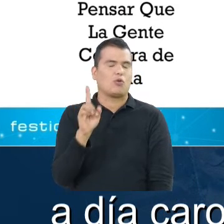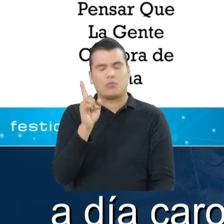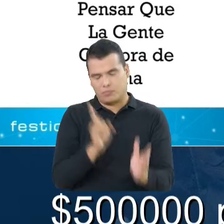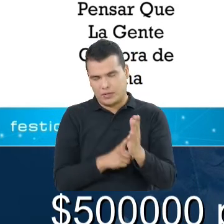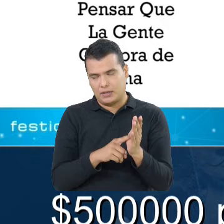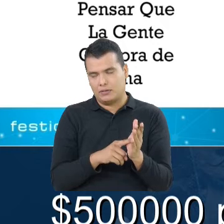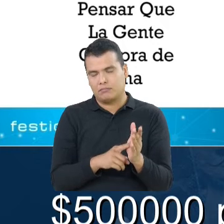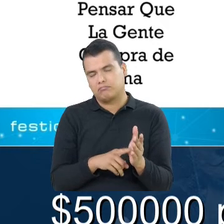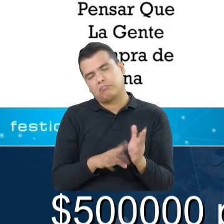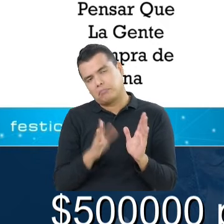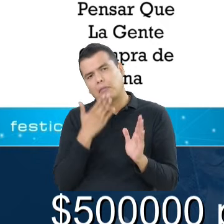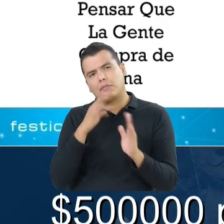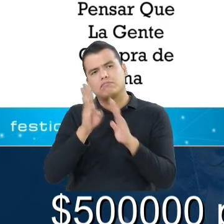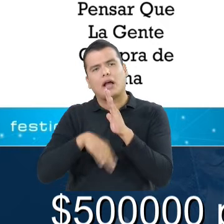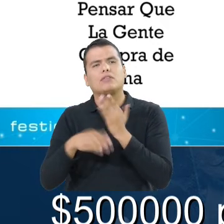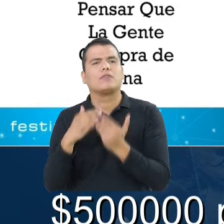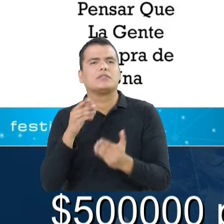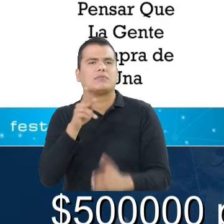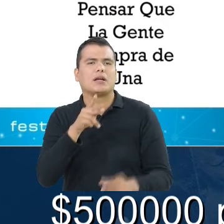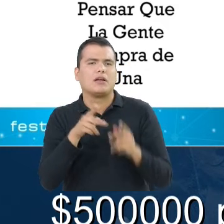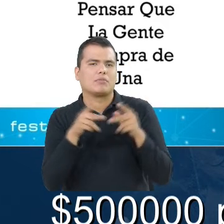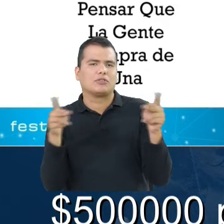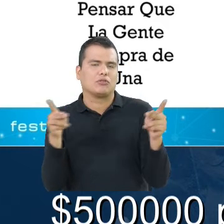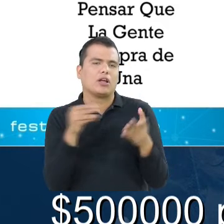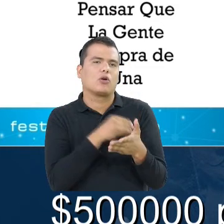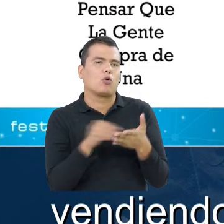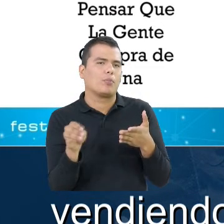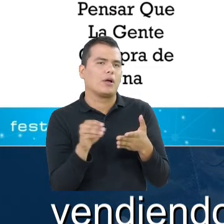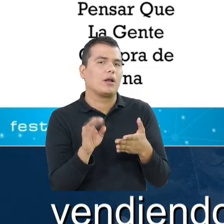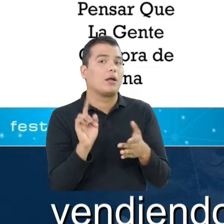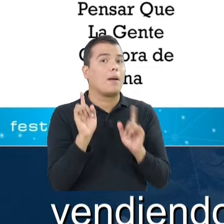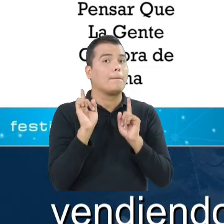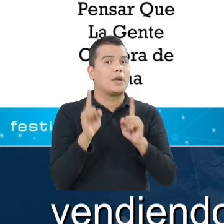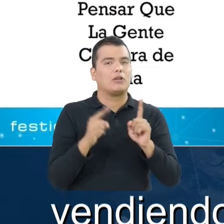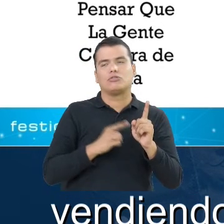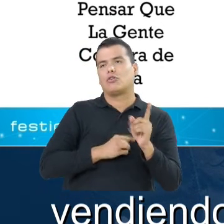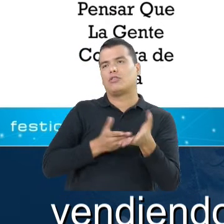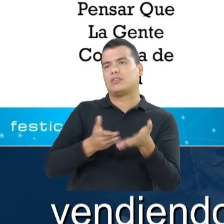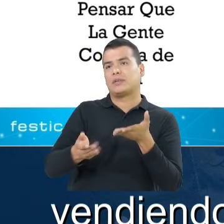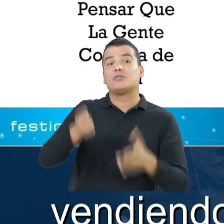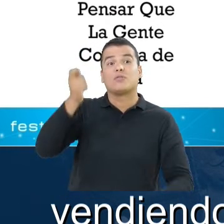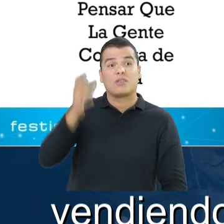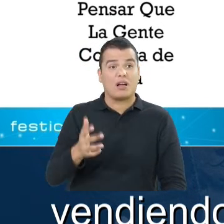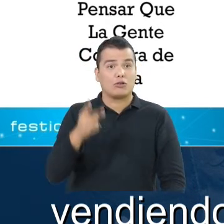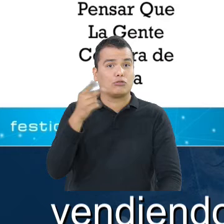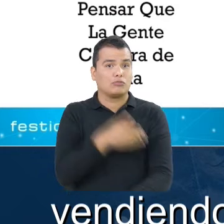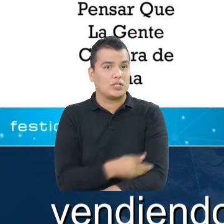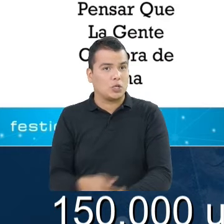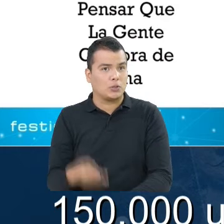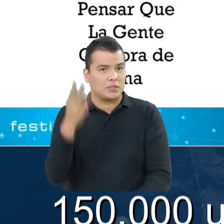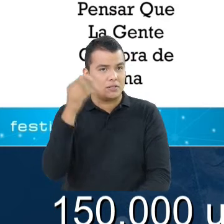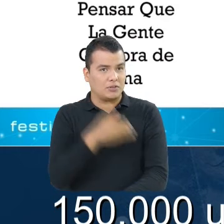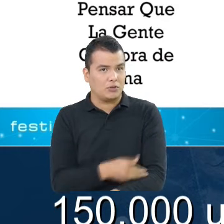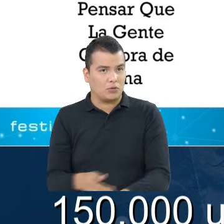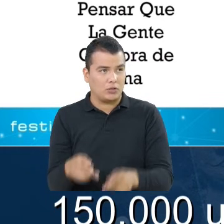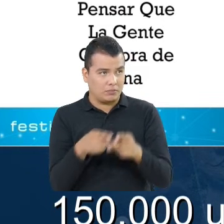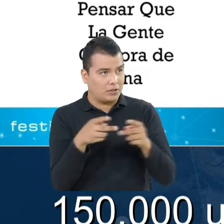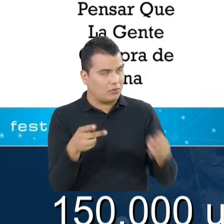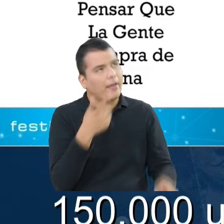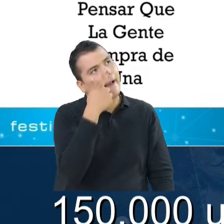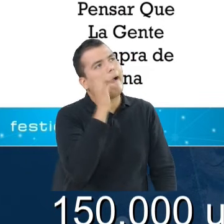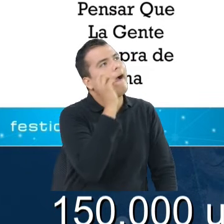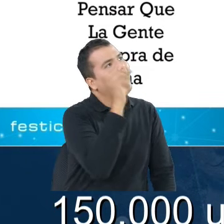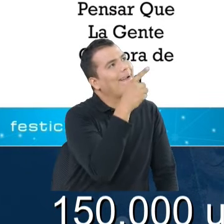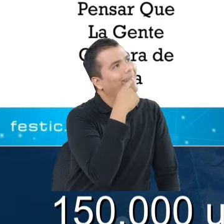pesos, 150 mil, una auditoría de 1 millón, de 2 millones de pesos, de 3 millones de pesos, pues la gente no va a visitar tu página web y va a